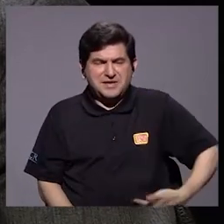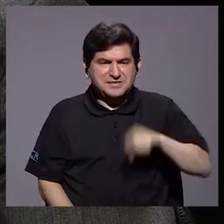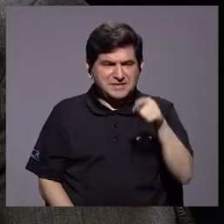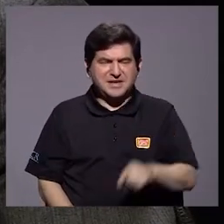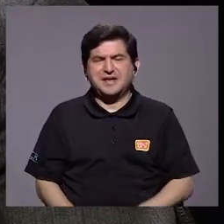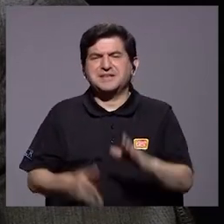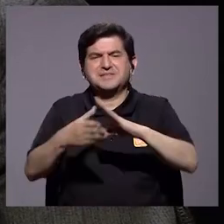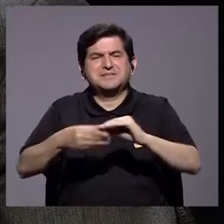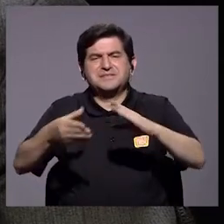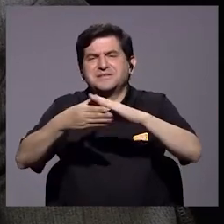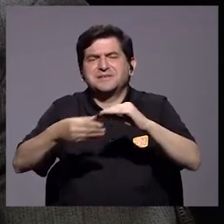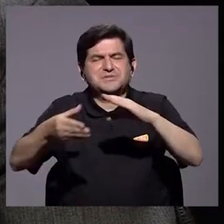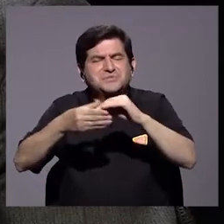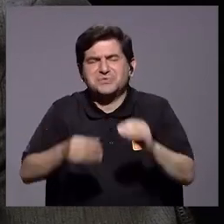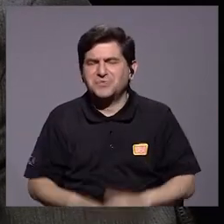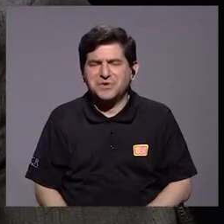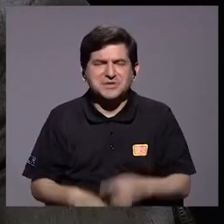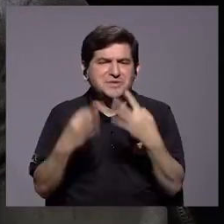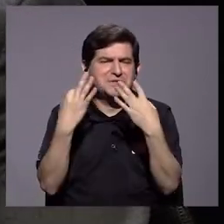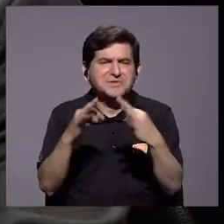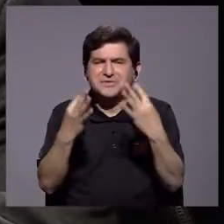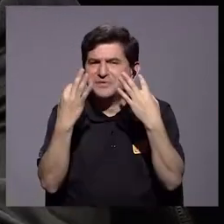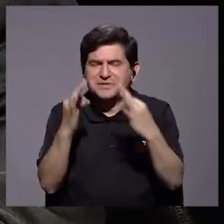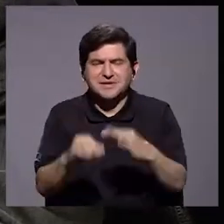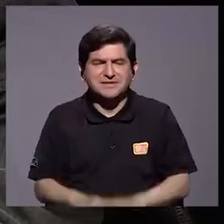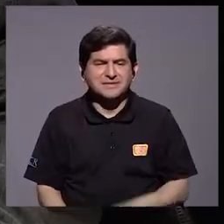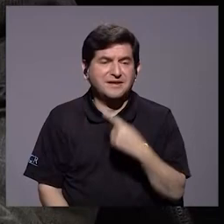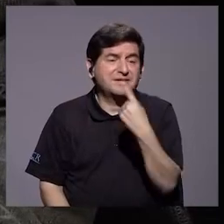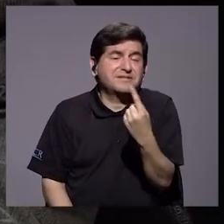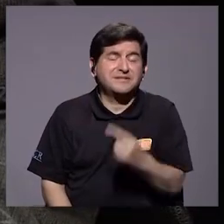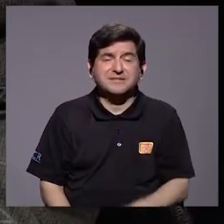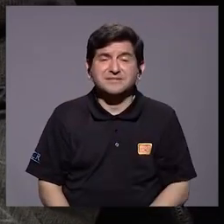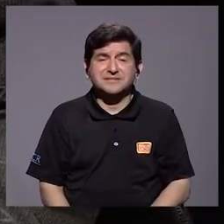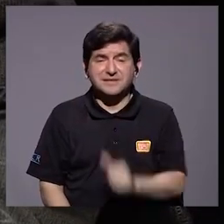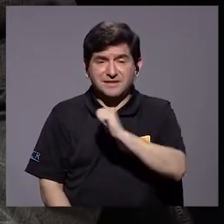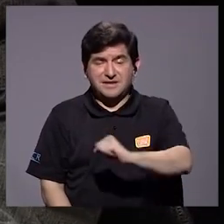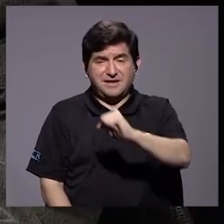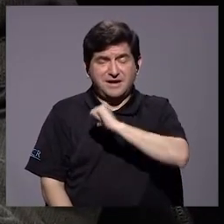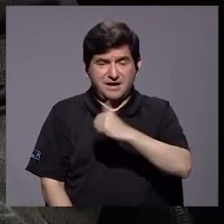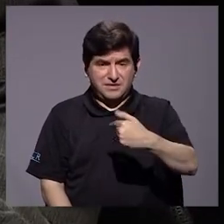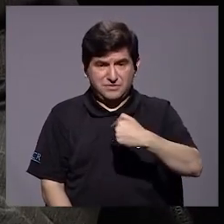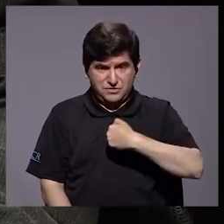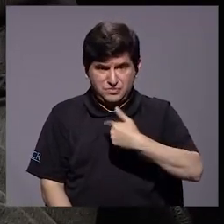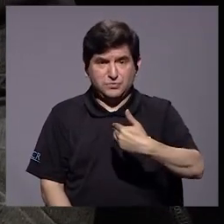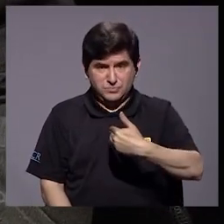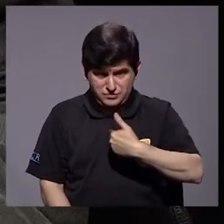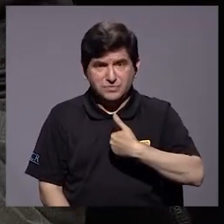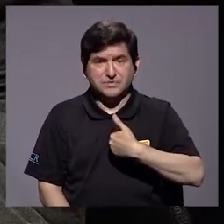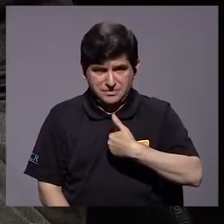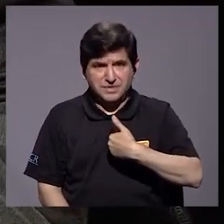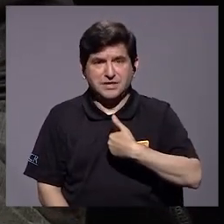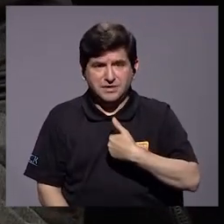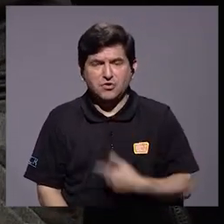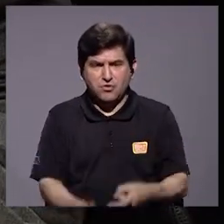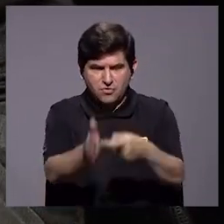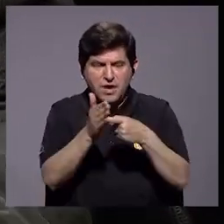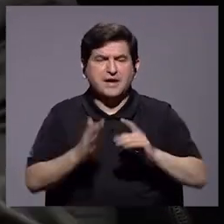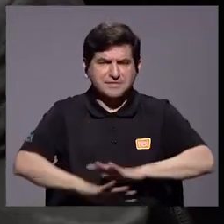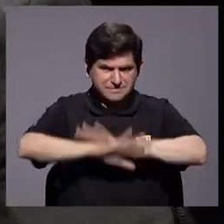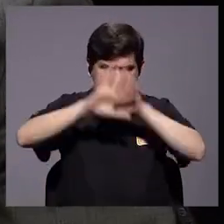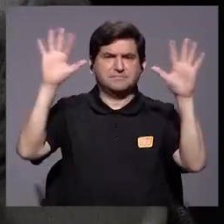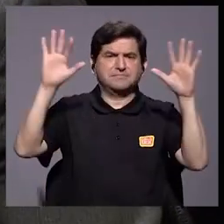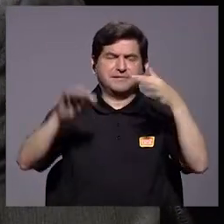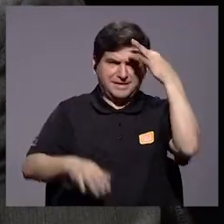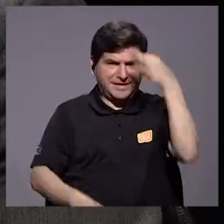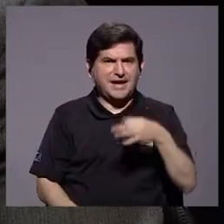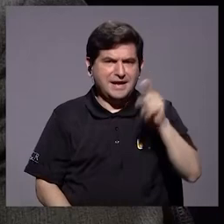ahora para justificar la actitud digamos que yo he tenido de exigiendo la transparencia que creo yo